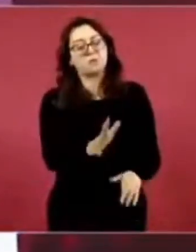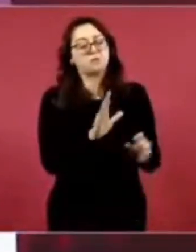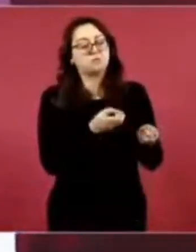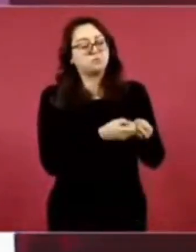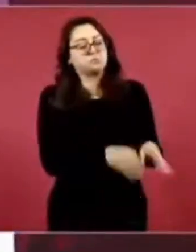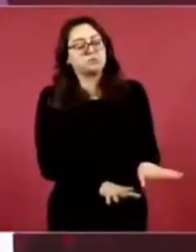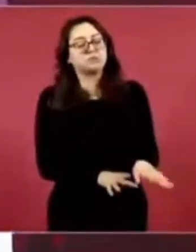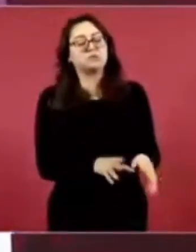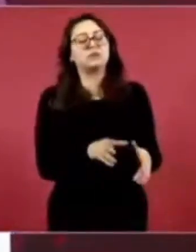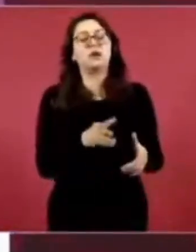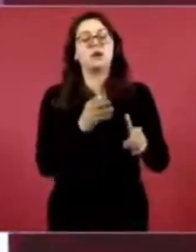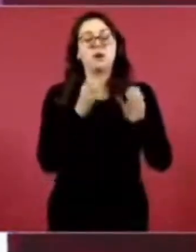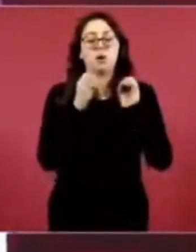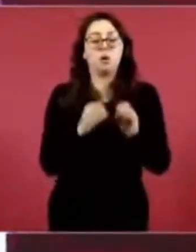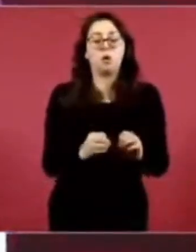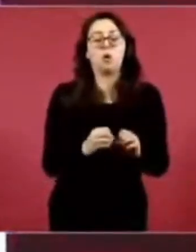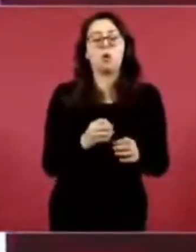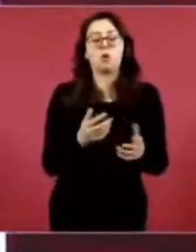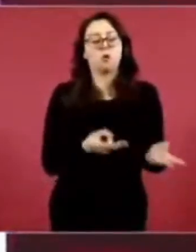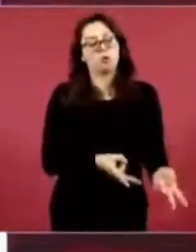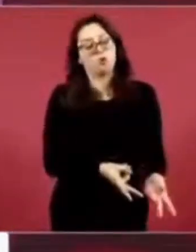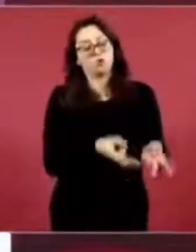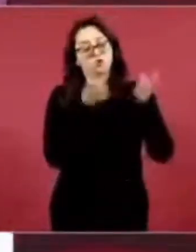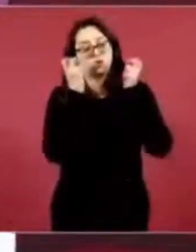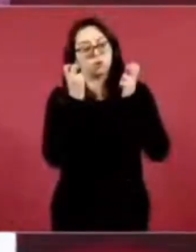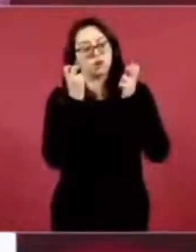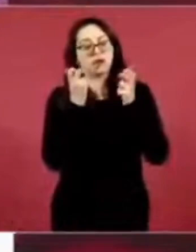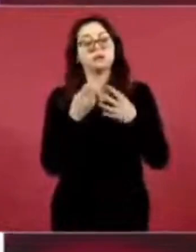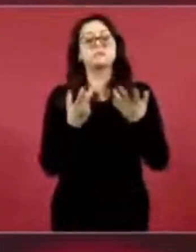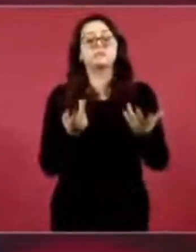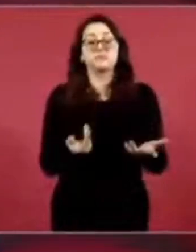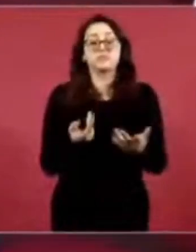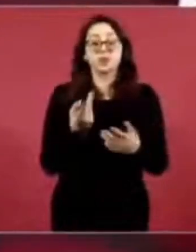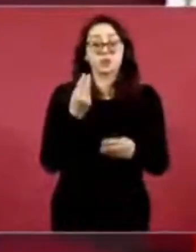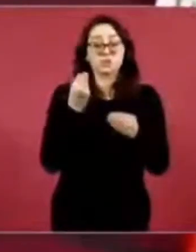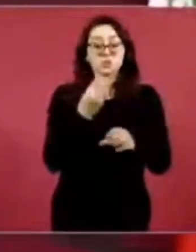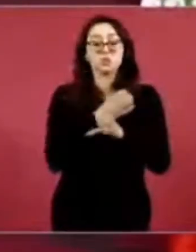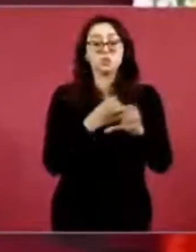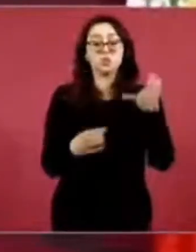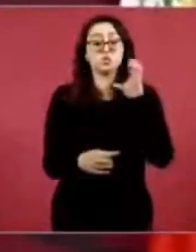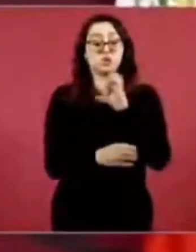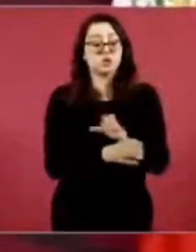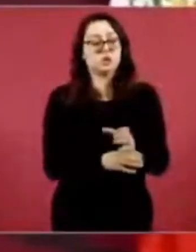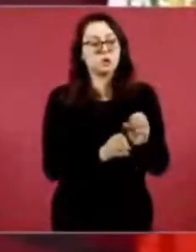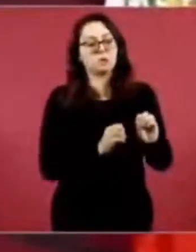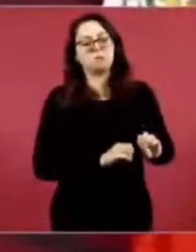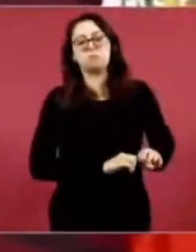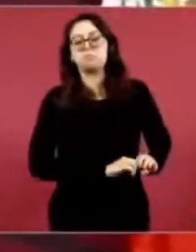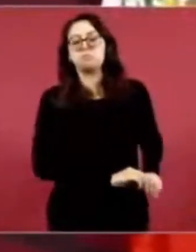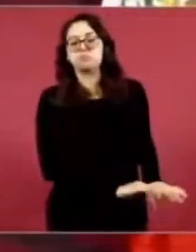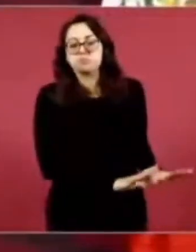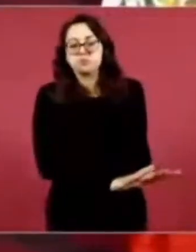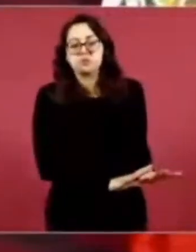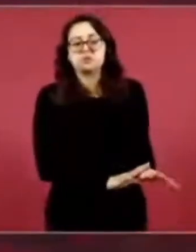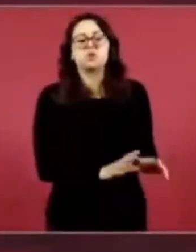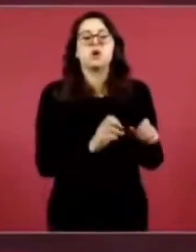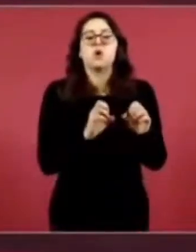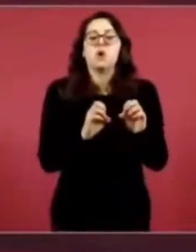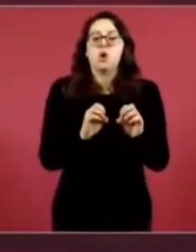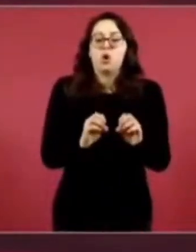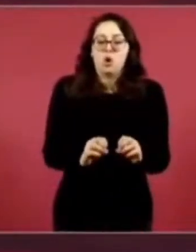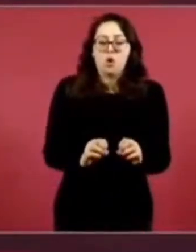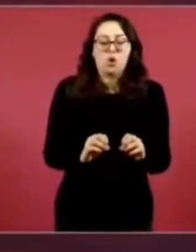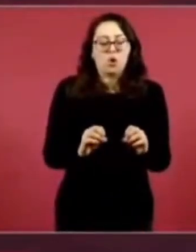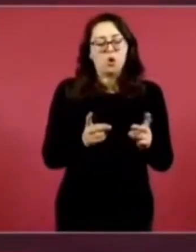robaban aparte de que se echaba a perder se lo robaban o Tenían un criterio